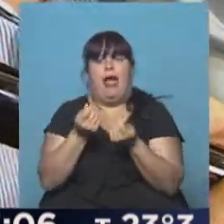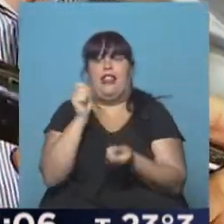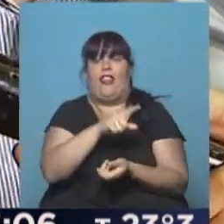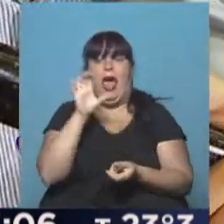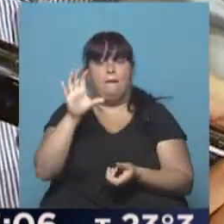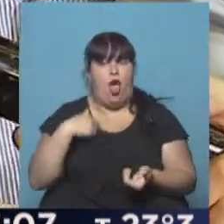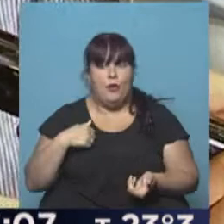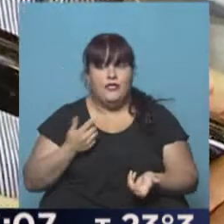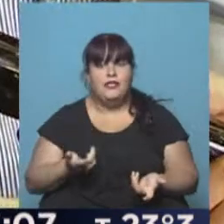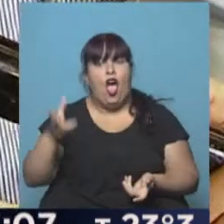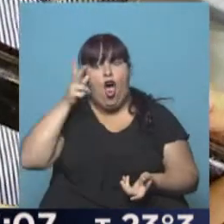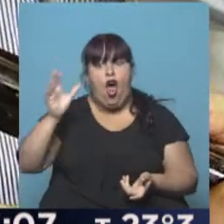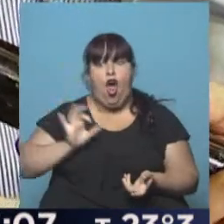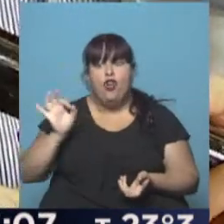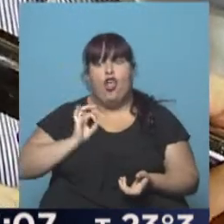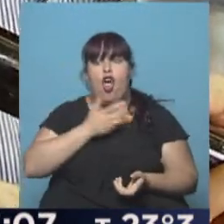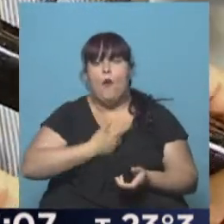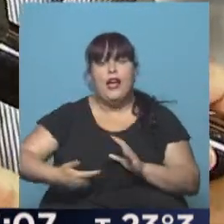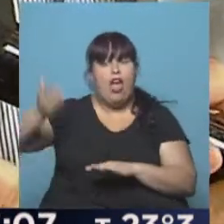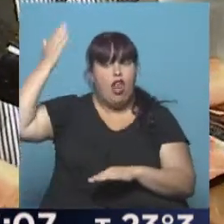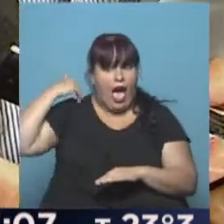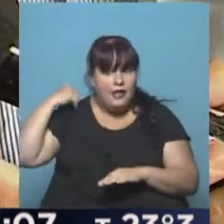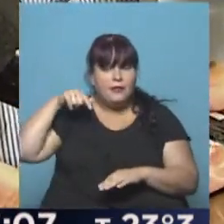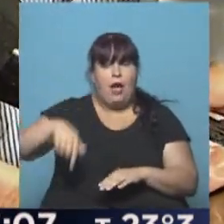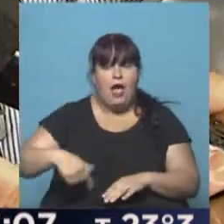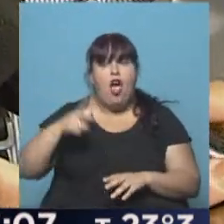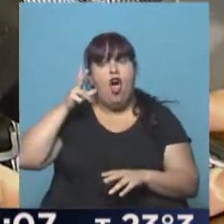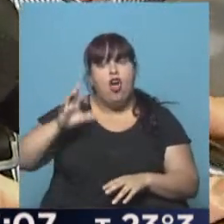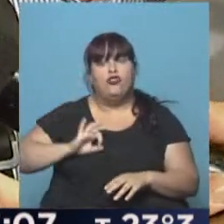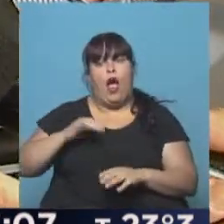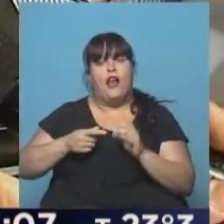¿Cree que va a ser y 8 años que estuve gobernado anteriormente, terminamos los 8 años con superávit, así que...